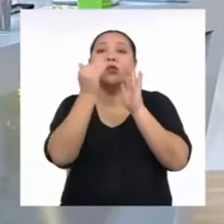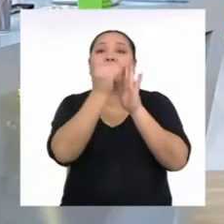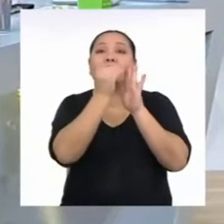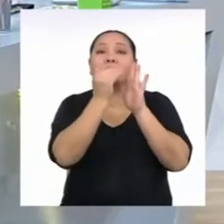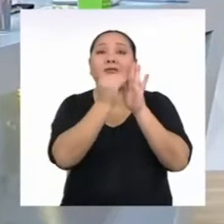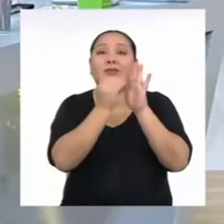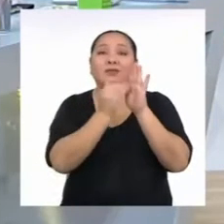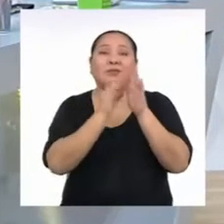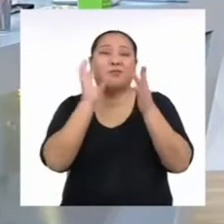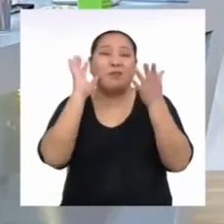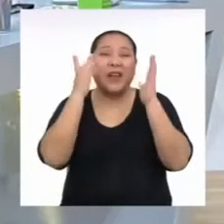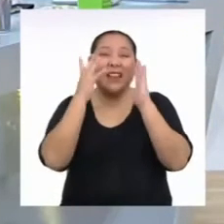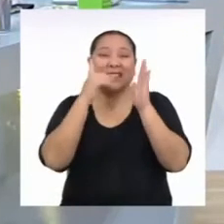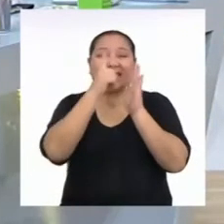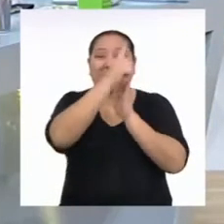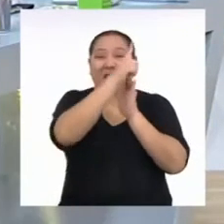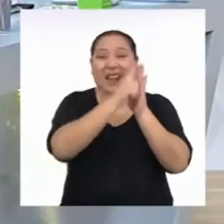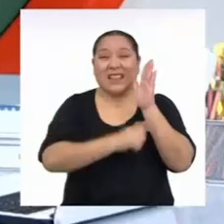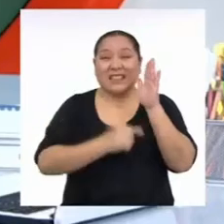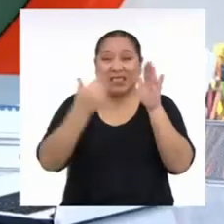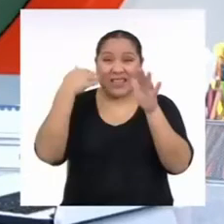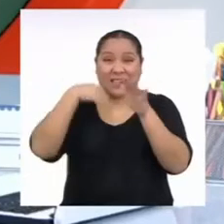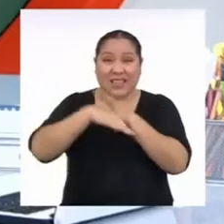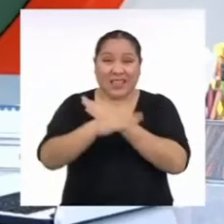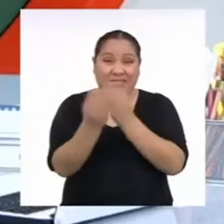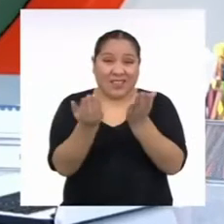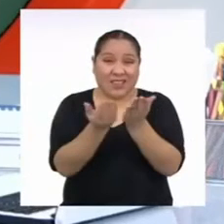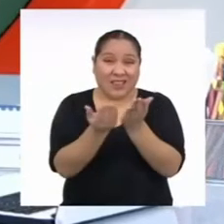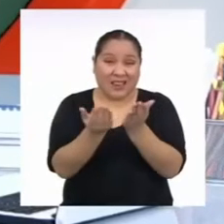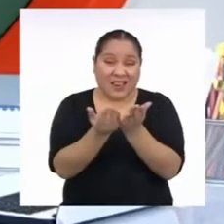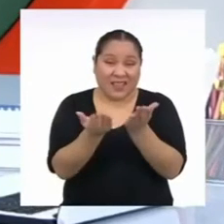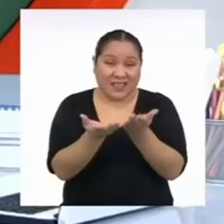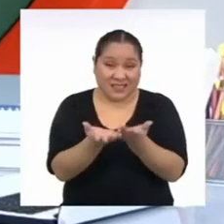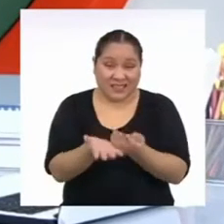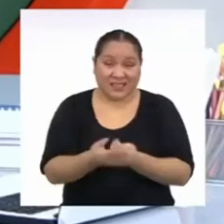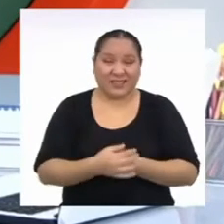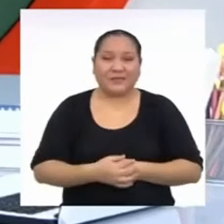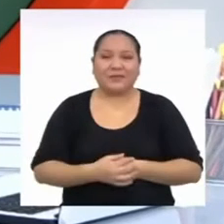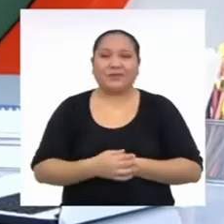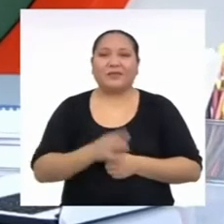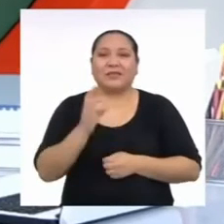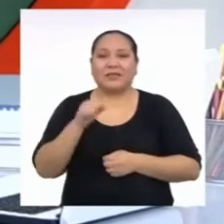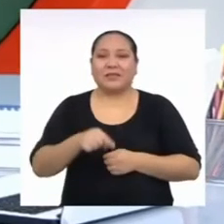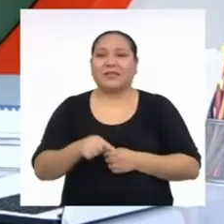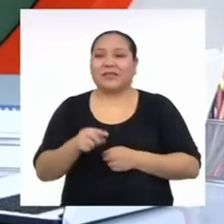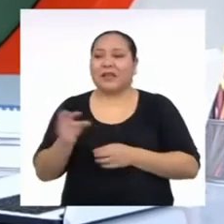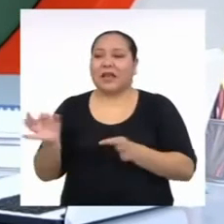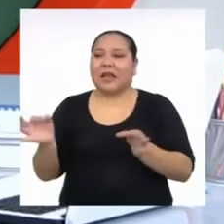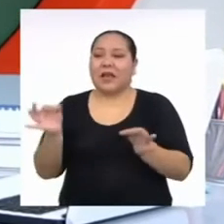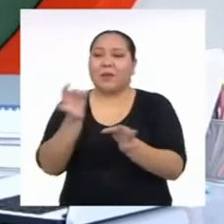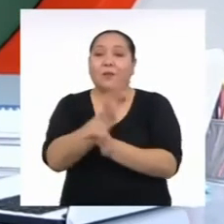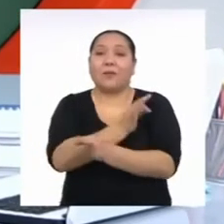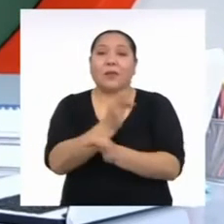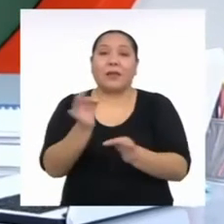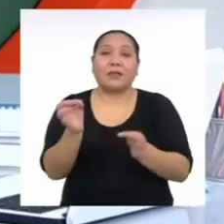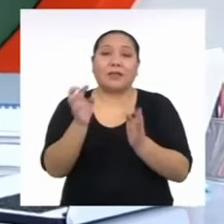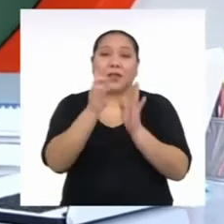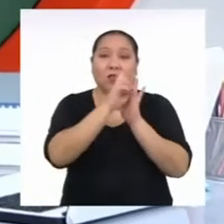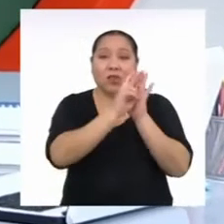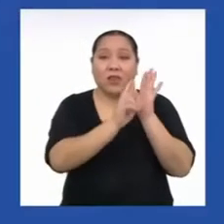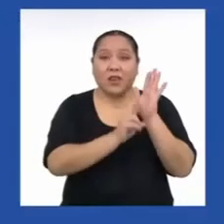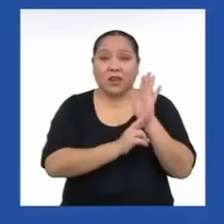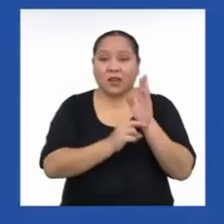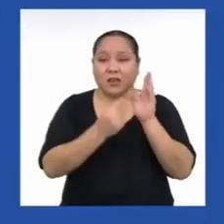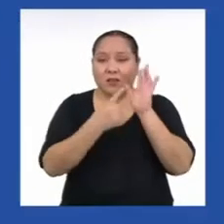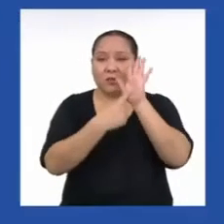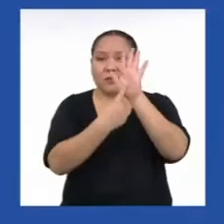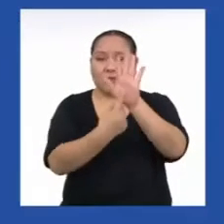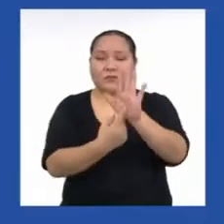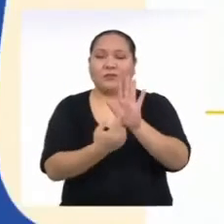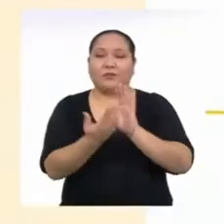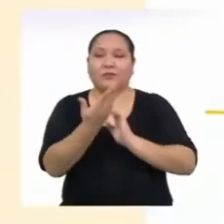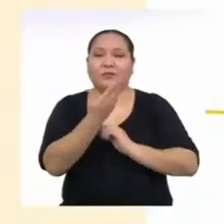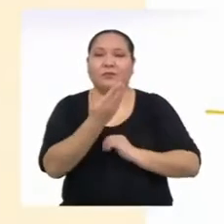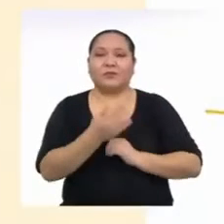en un aula de clases. Así, reemplazando la fórmula, tenemos lo siguiente.